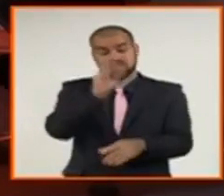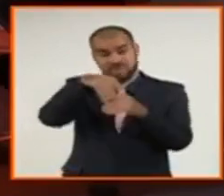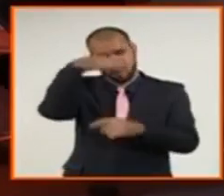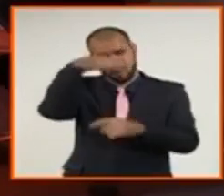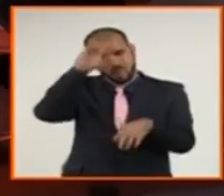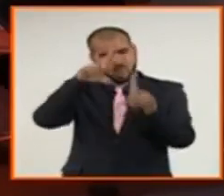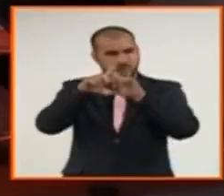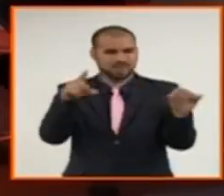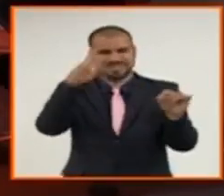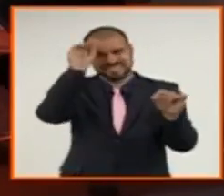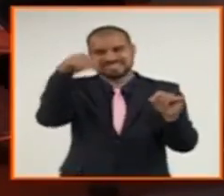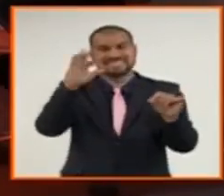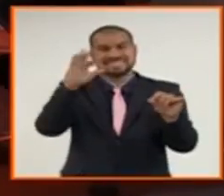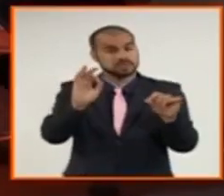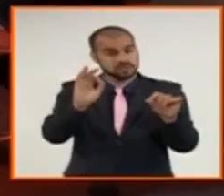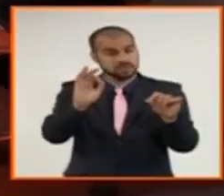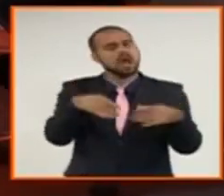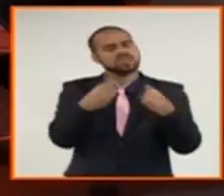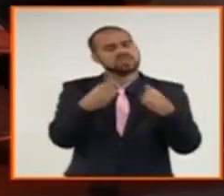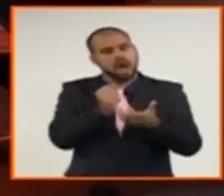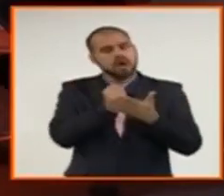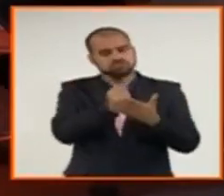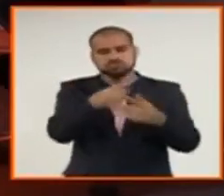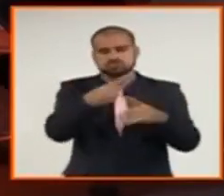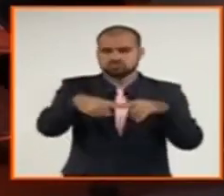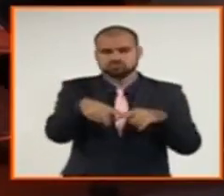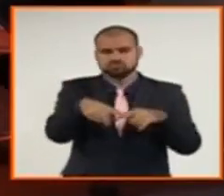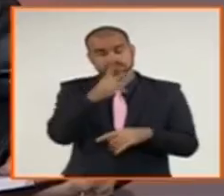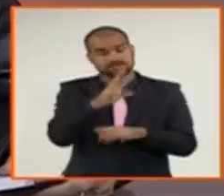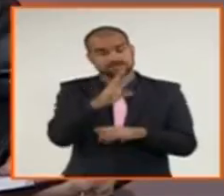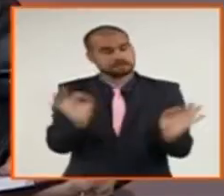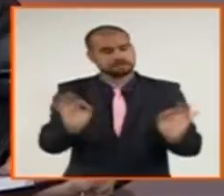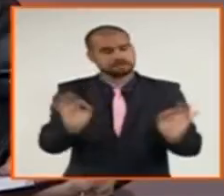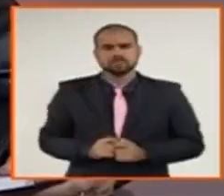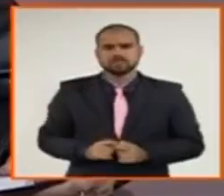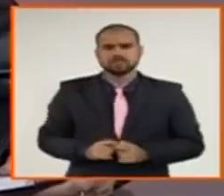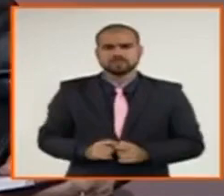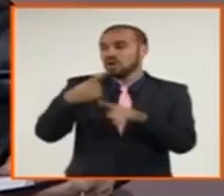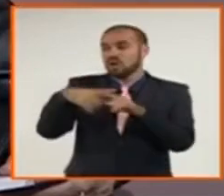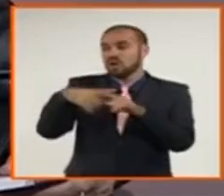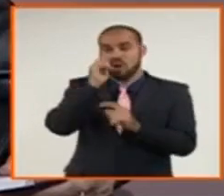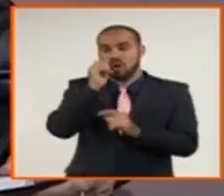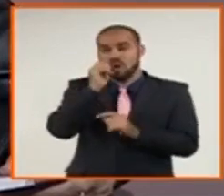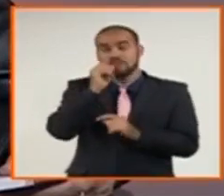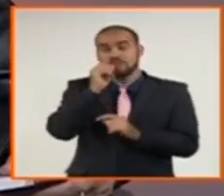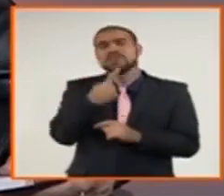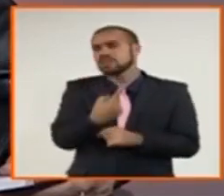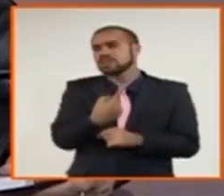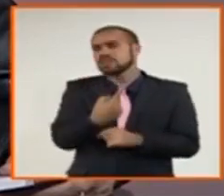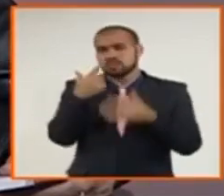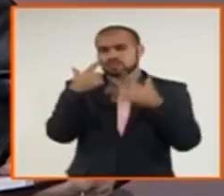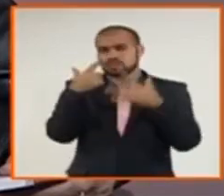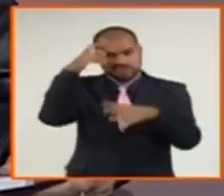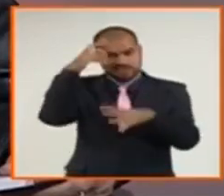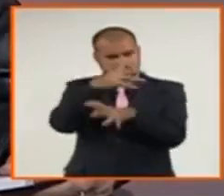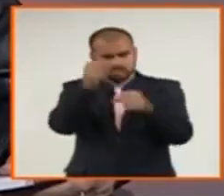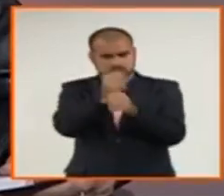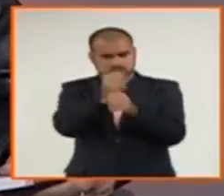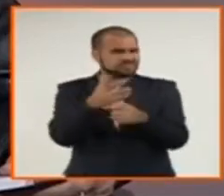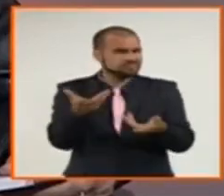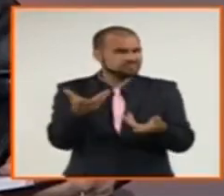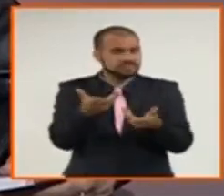lógicamente tienen toda la garantía. Y cuando el doctor hablaba de la importancia de la adherencia, usted hacía alusión a una palabra y es